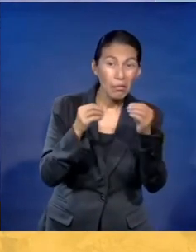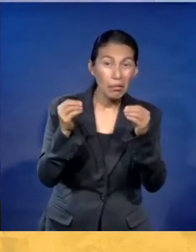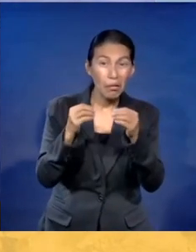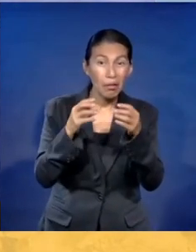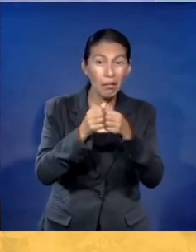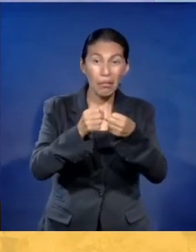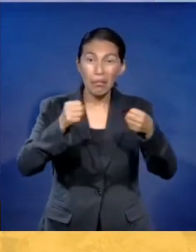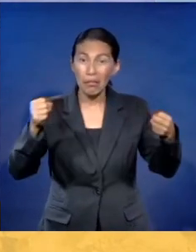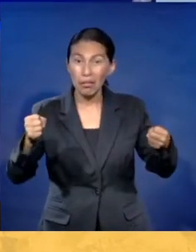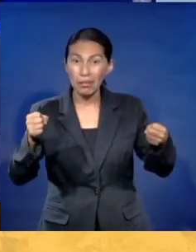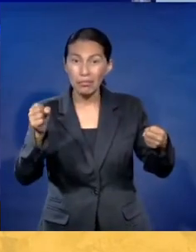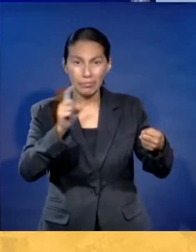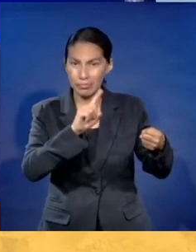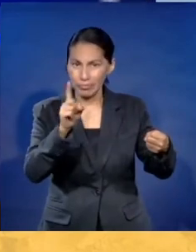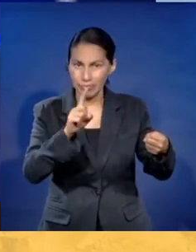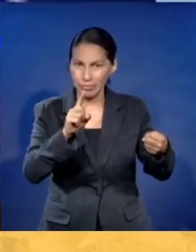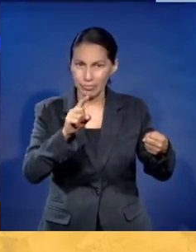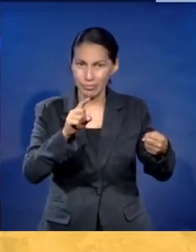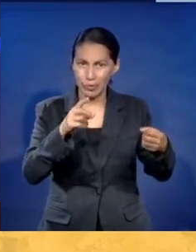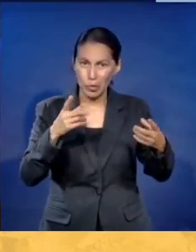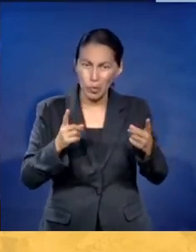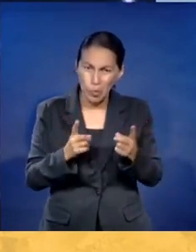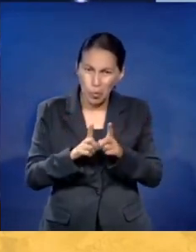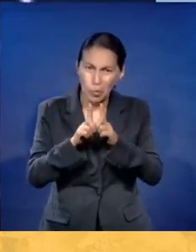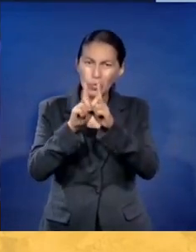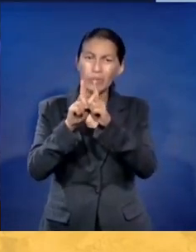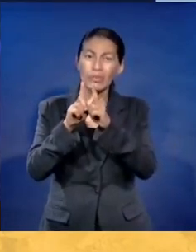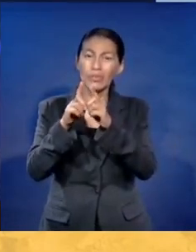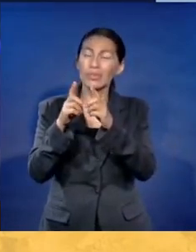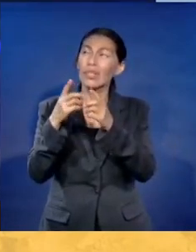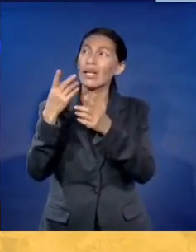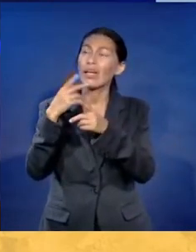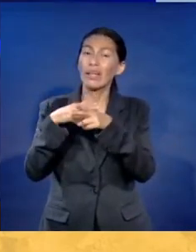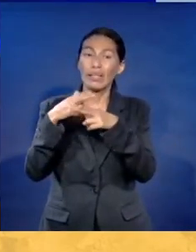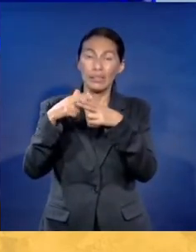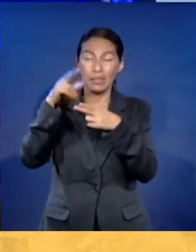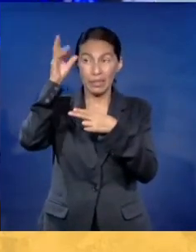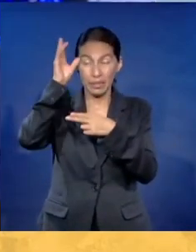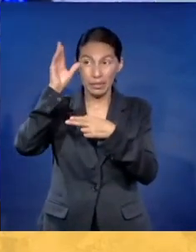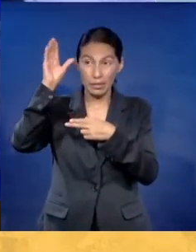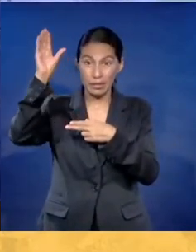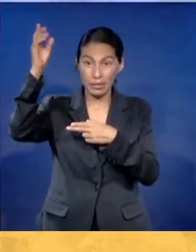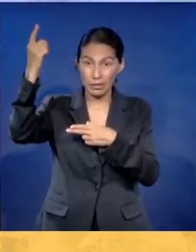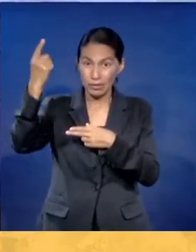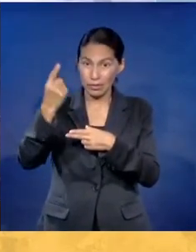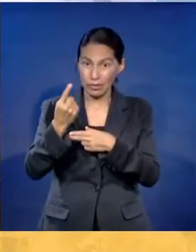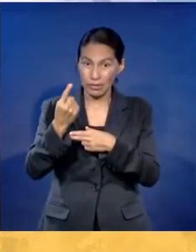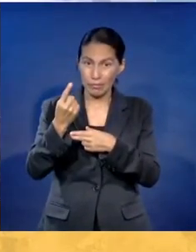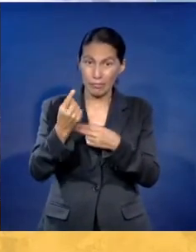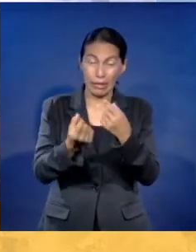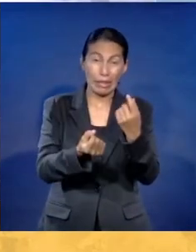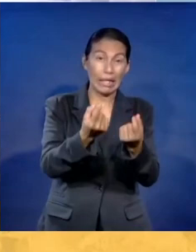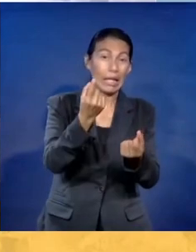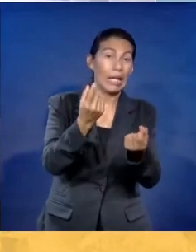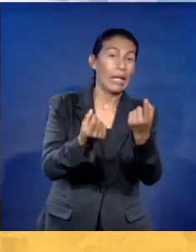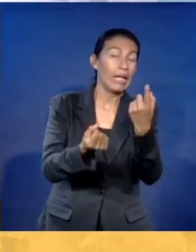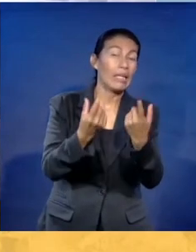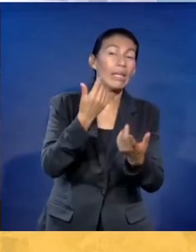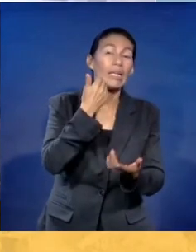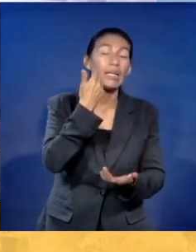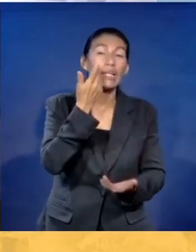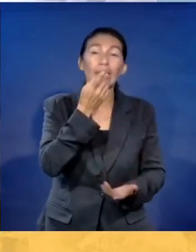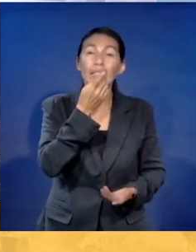nosotros alguien esta mañana quisiera decirle señor ayúdame por favor a mejorar